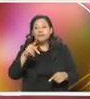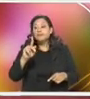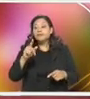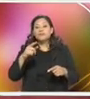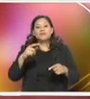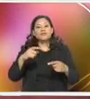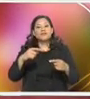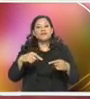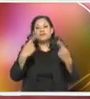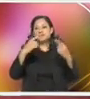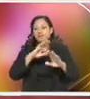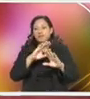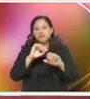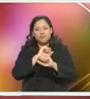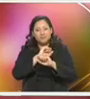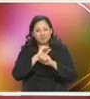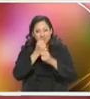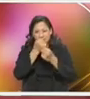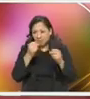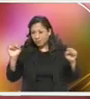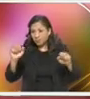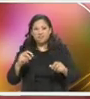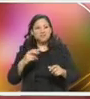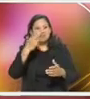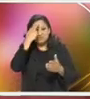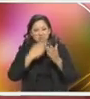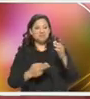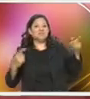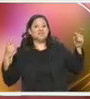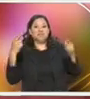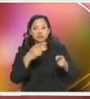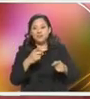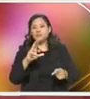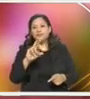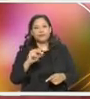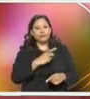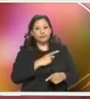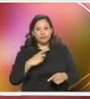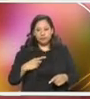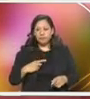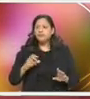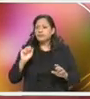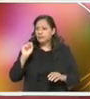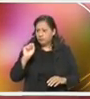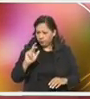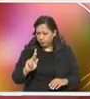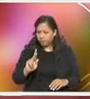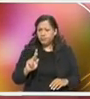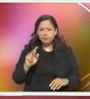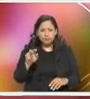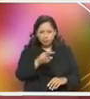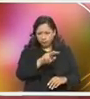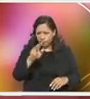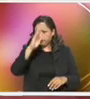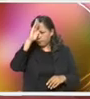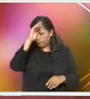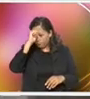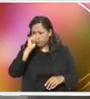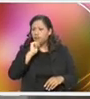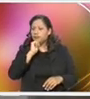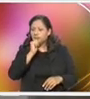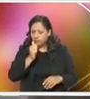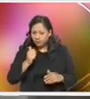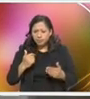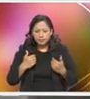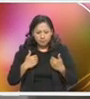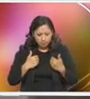da permiso para faltarse al respeto, ¿no? Exacto. Sí es importante que digan, ok, tú y yo no estamos de acuerdo en esta